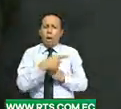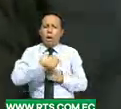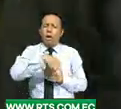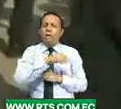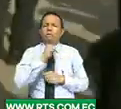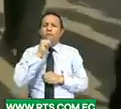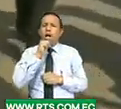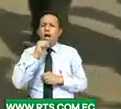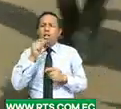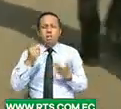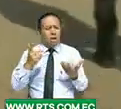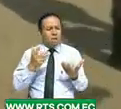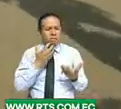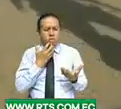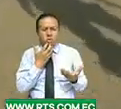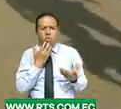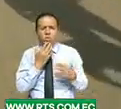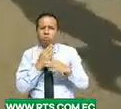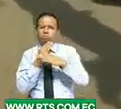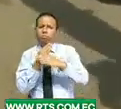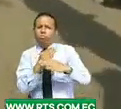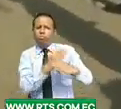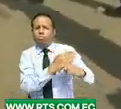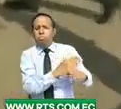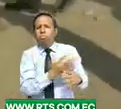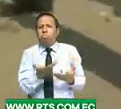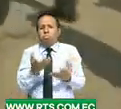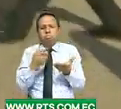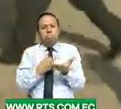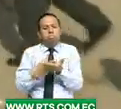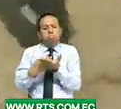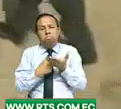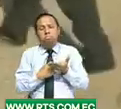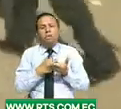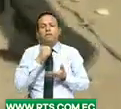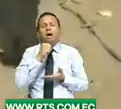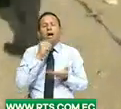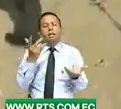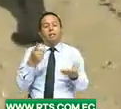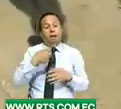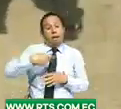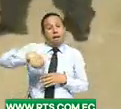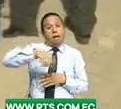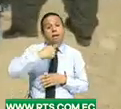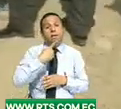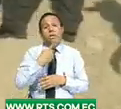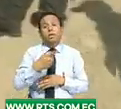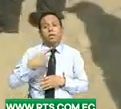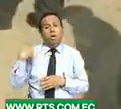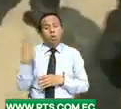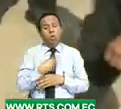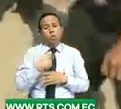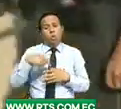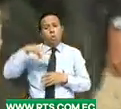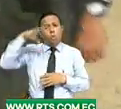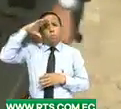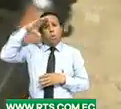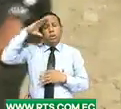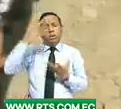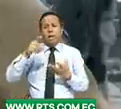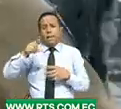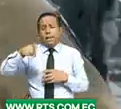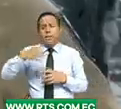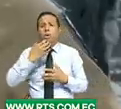tienen los uniformados para combatir a los delincuentes. Ellos expusieron las necesidades de la institución ante el alcalde de la